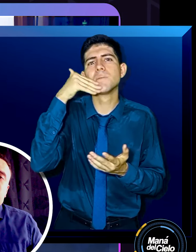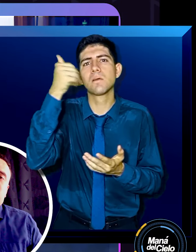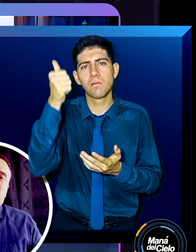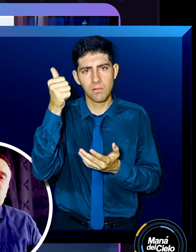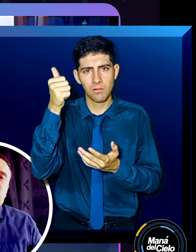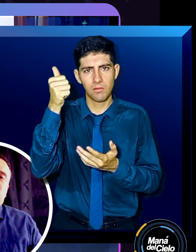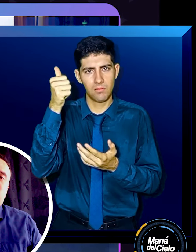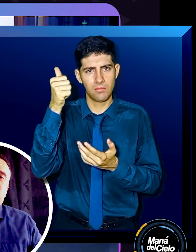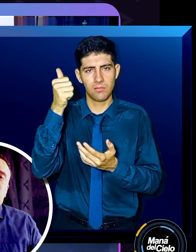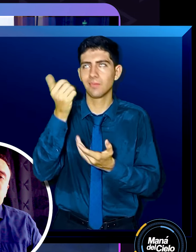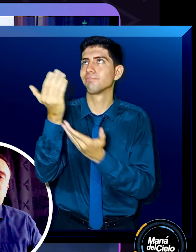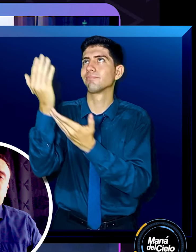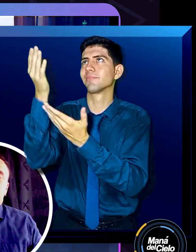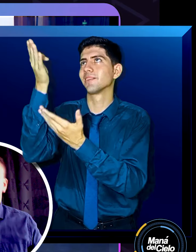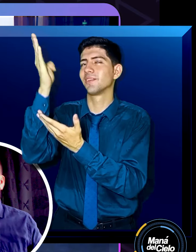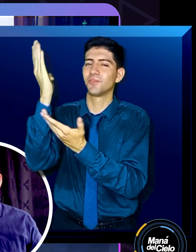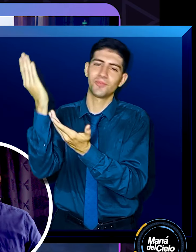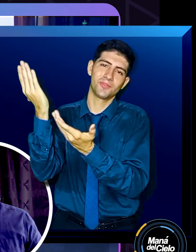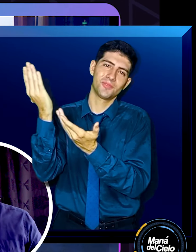He sido un hombre feliz.